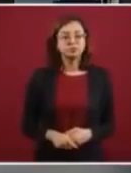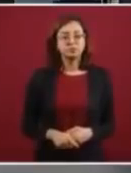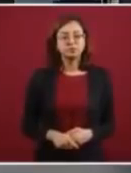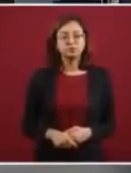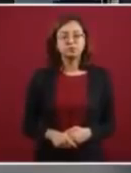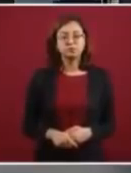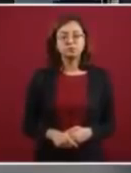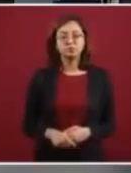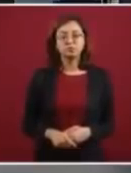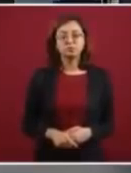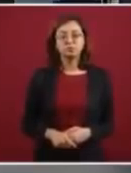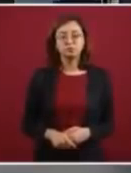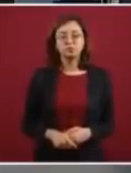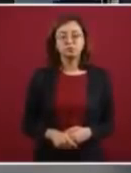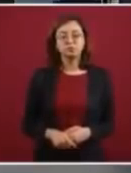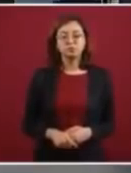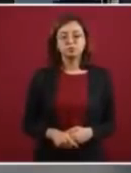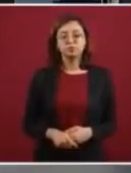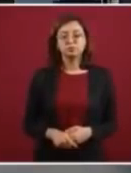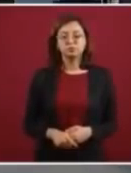presidente, por favor.